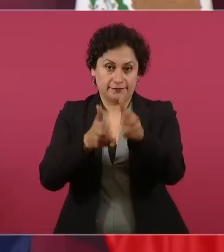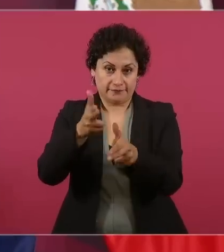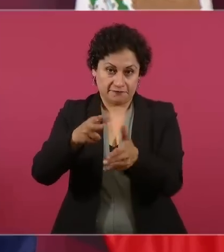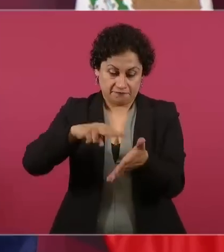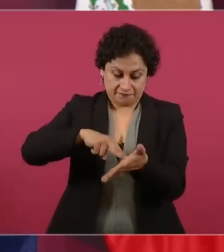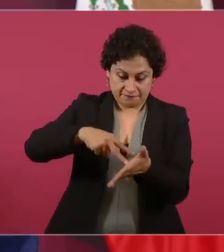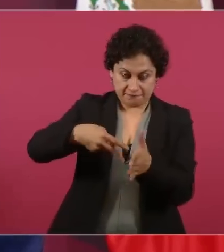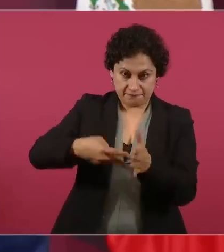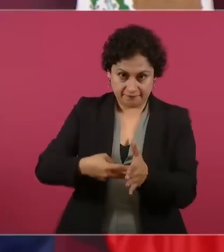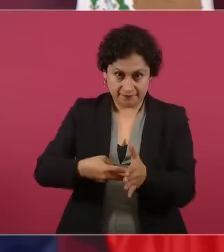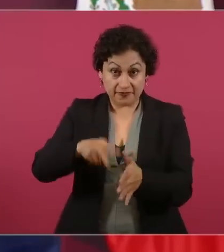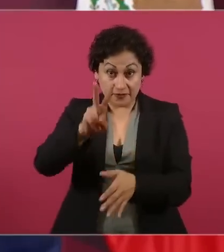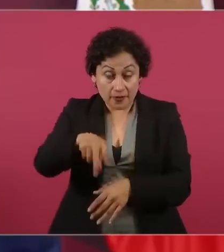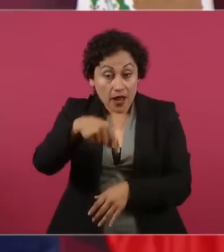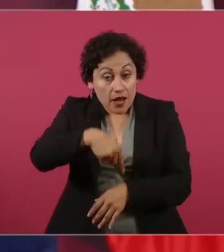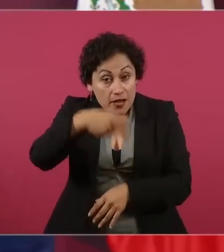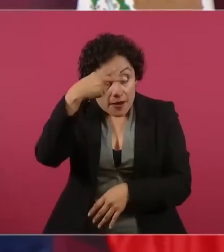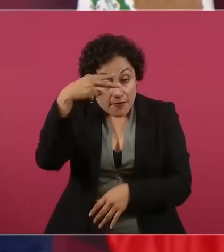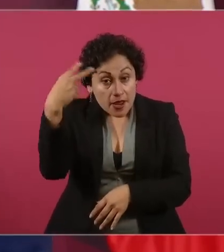No existía ya.